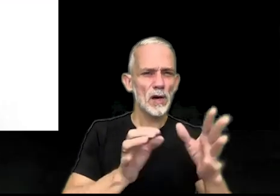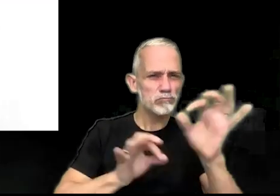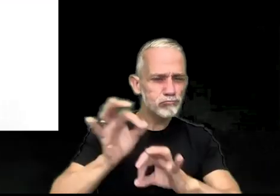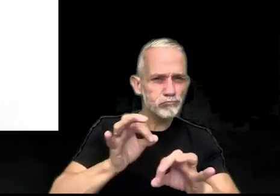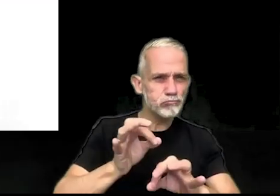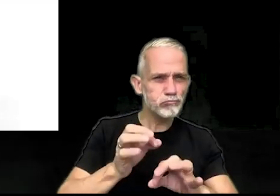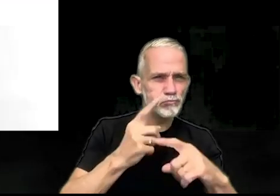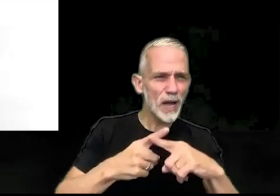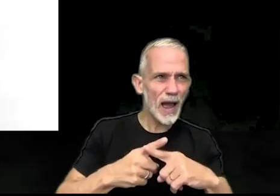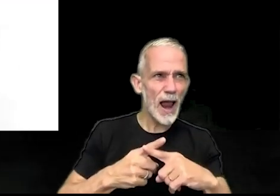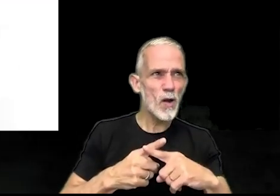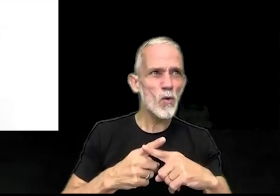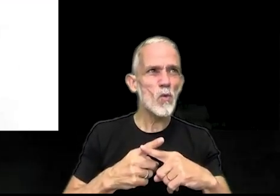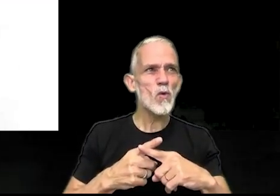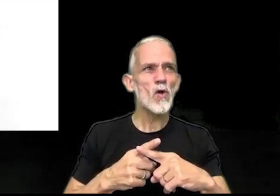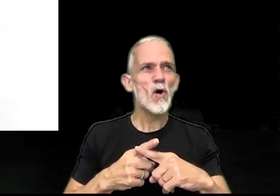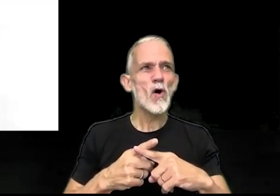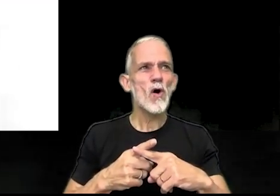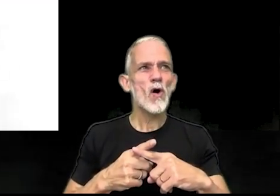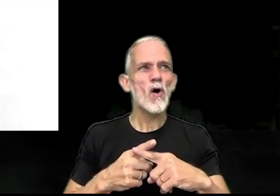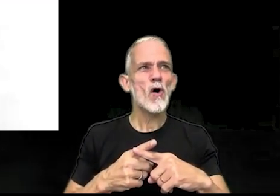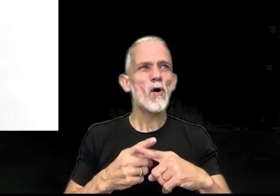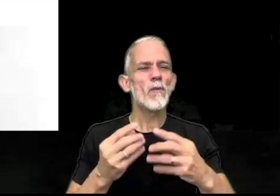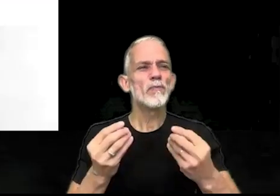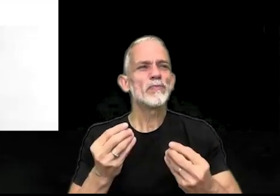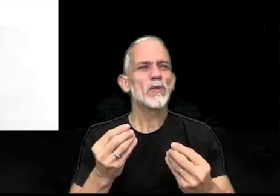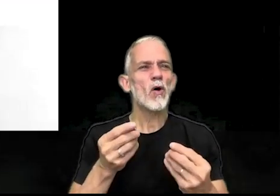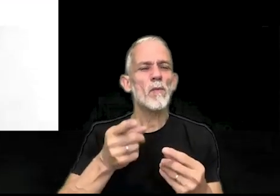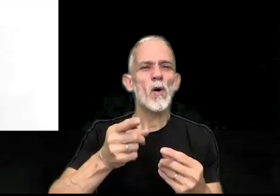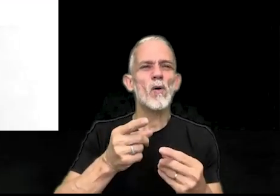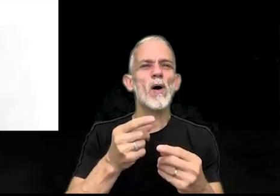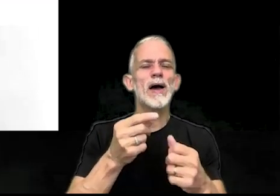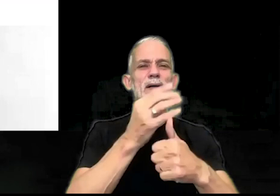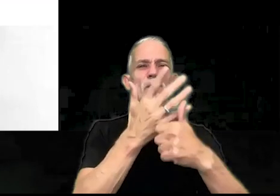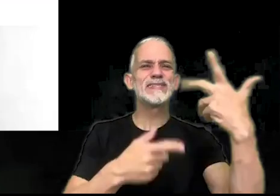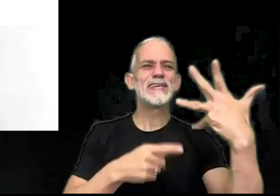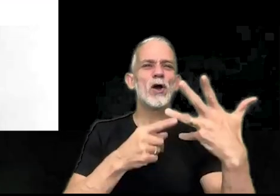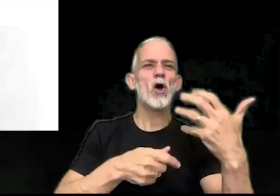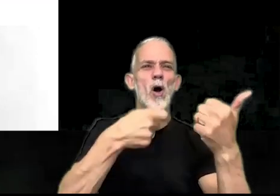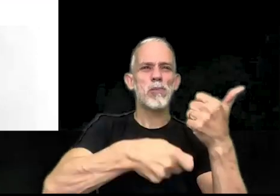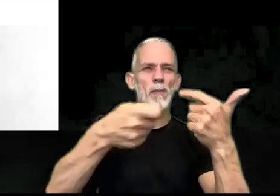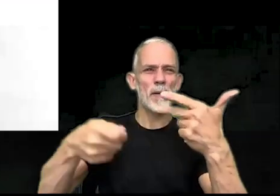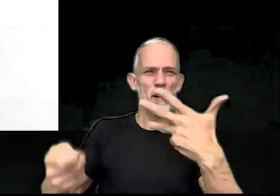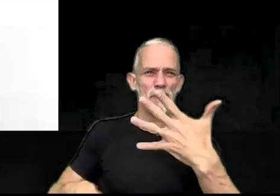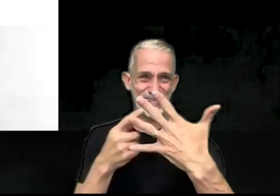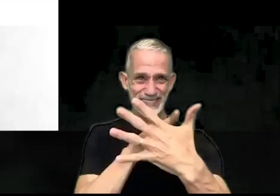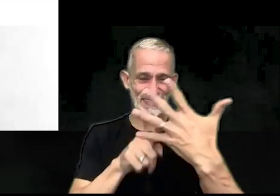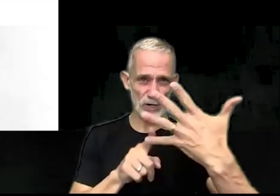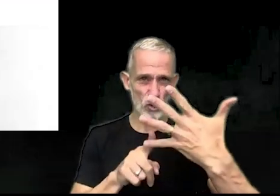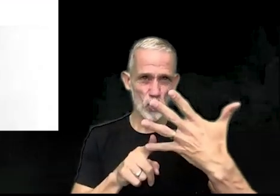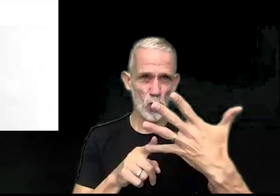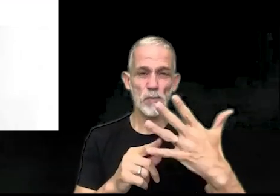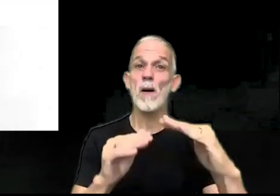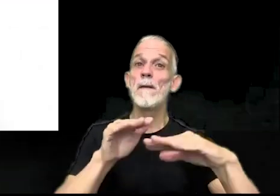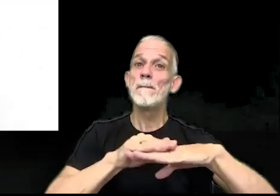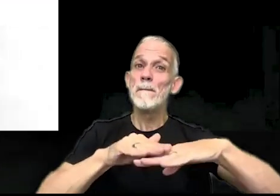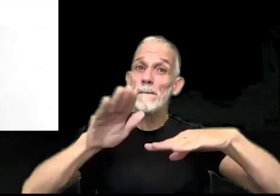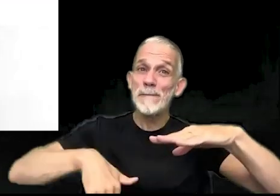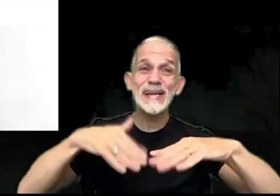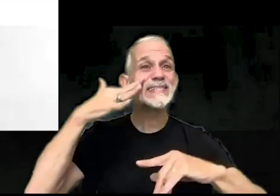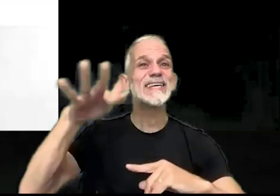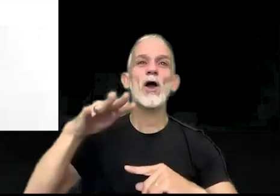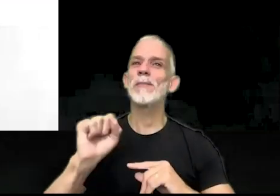determinación de renta se van a dividir en 5 anticipos, los cuales no pueden ser inferiores